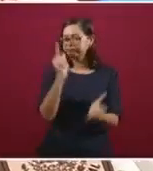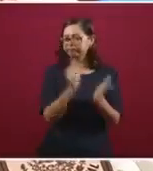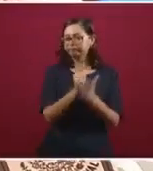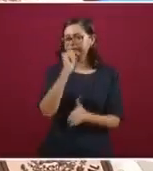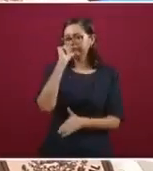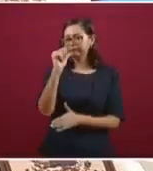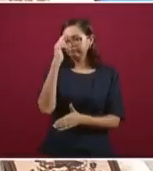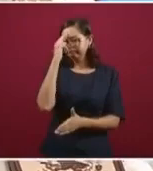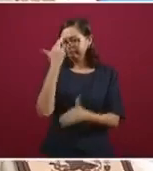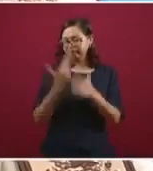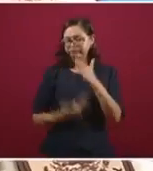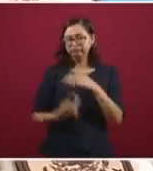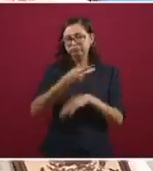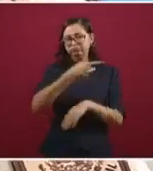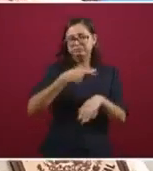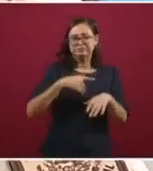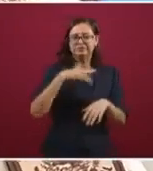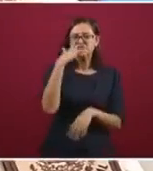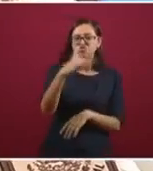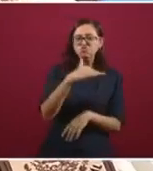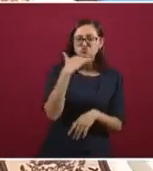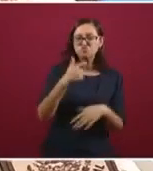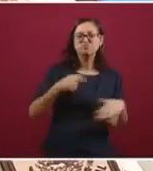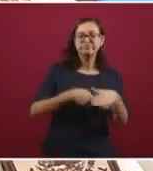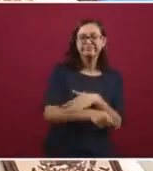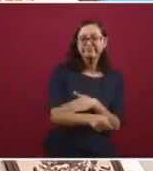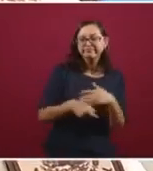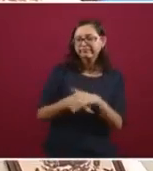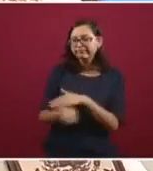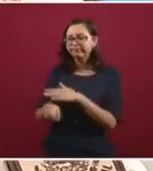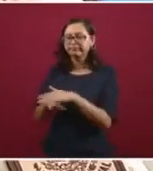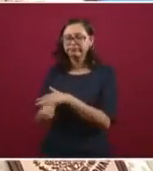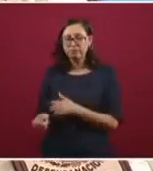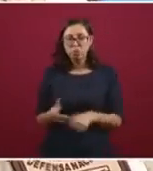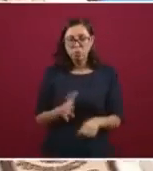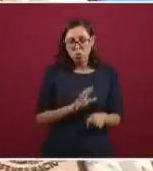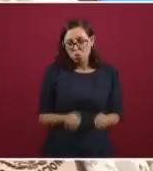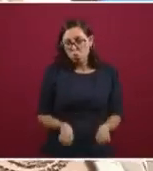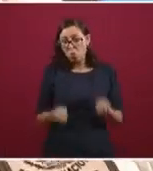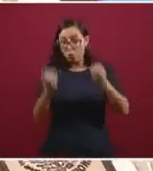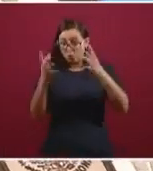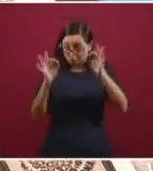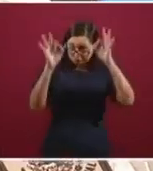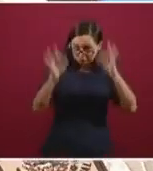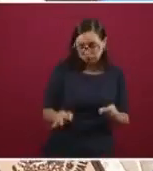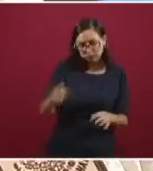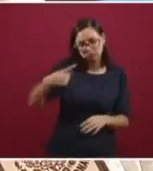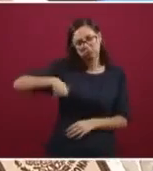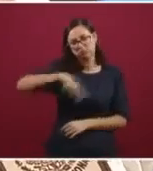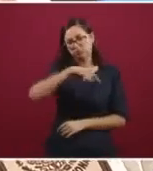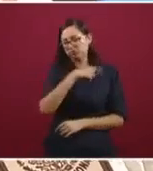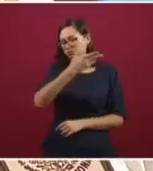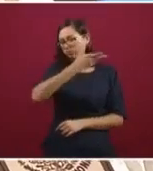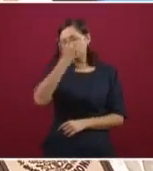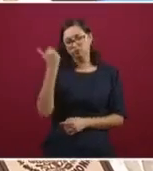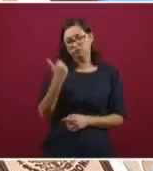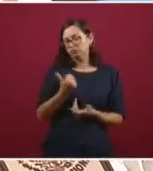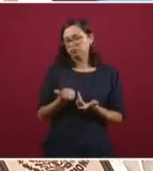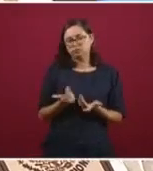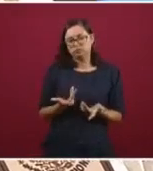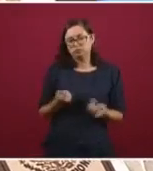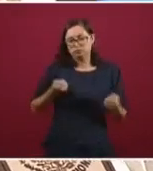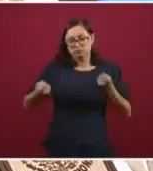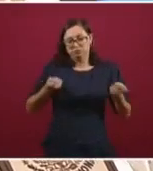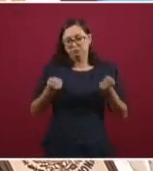es una actividad clandestina. No tenemos datos con precisión, pero tomamos un dato que lo da